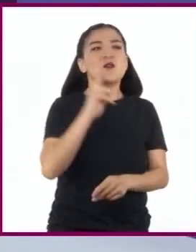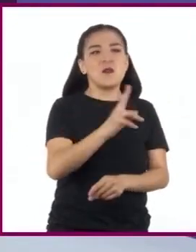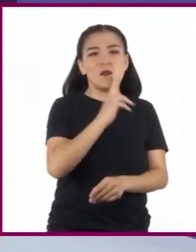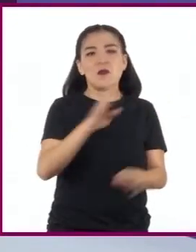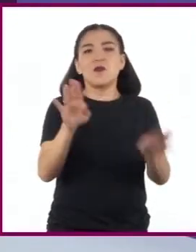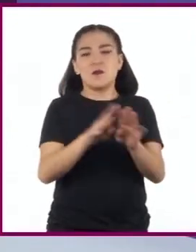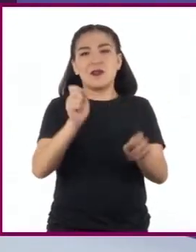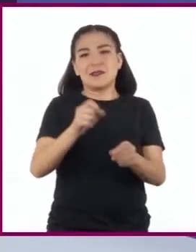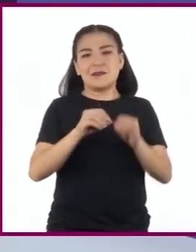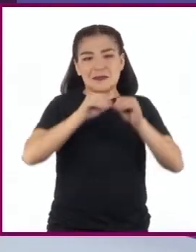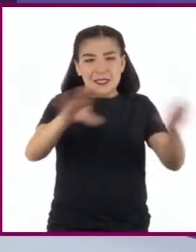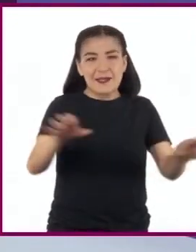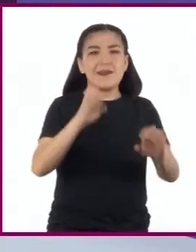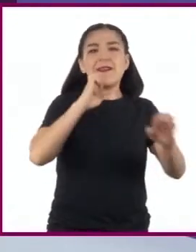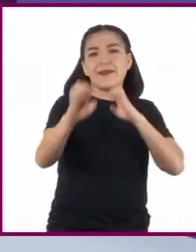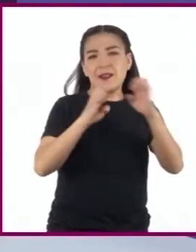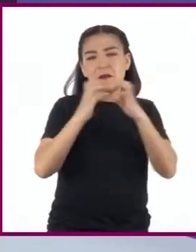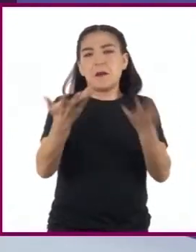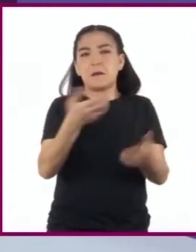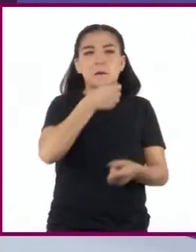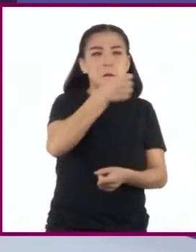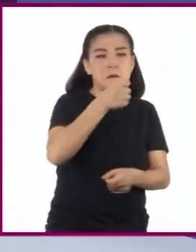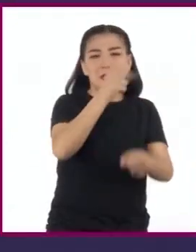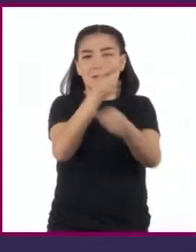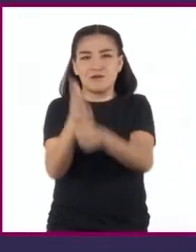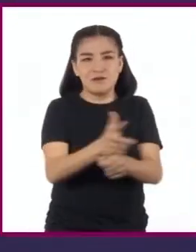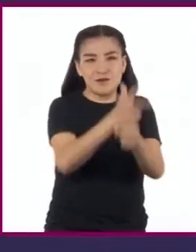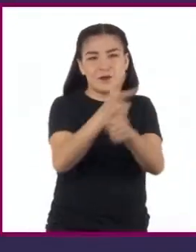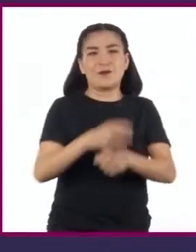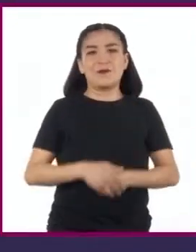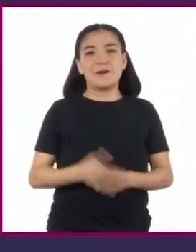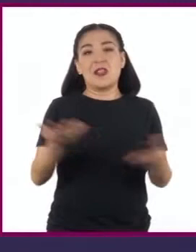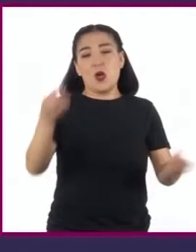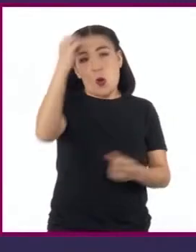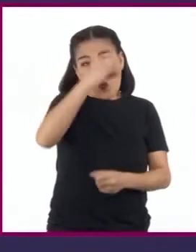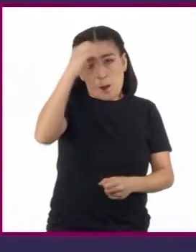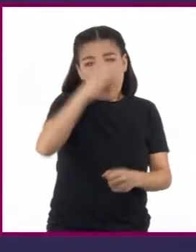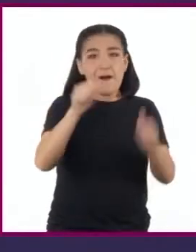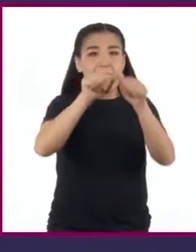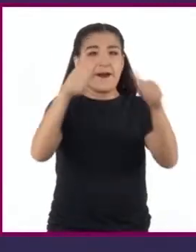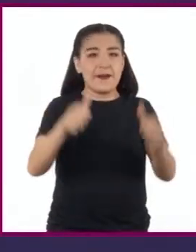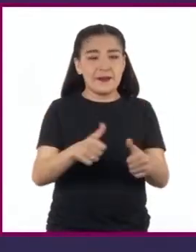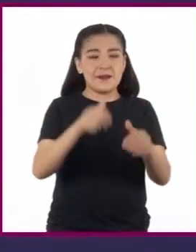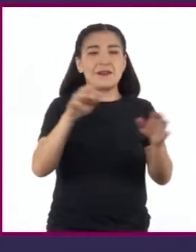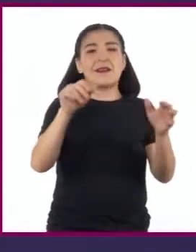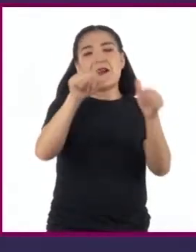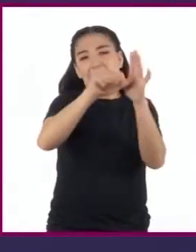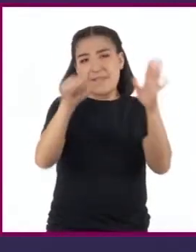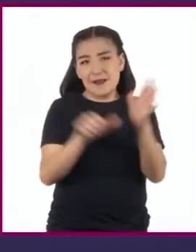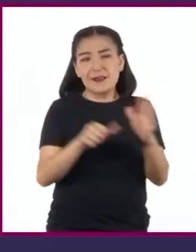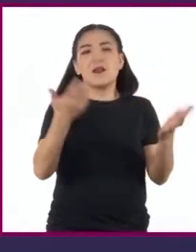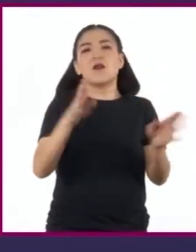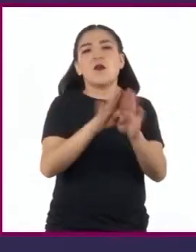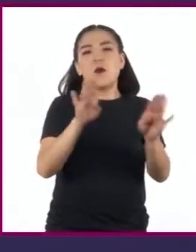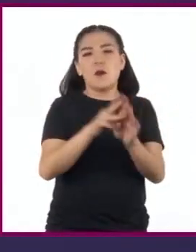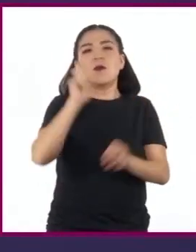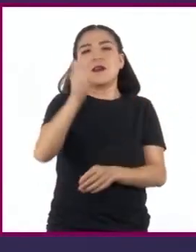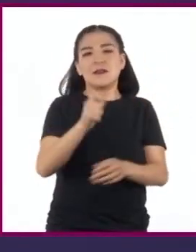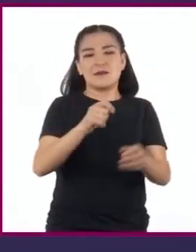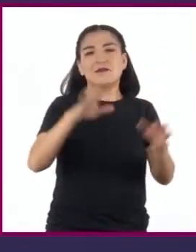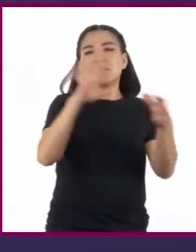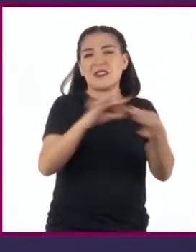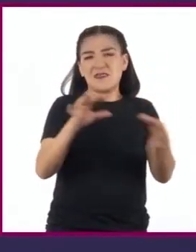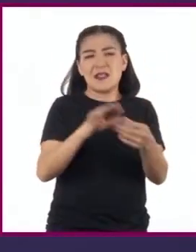nota informativa, entrevista o reportaje. De opinión, artículos o editorial.